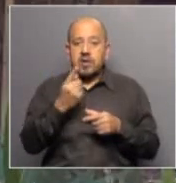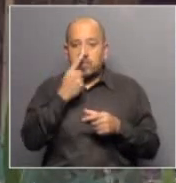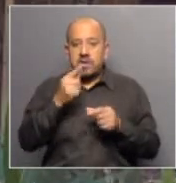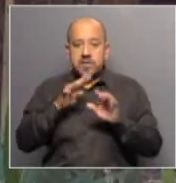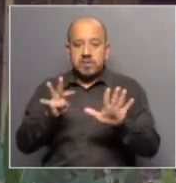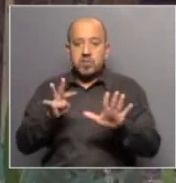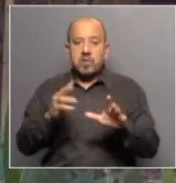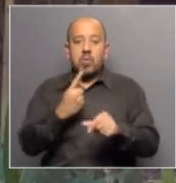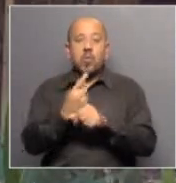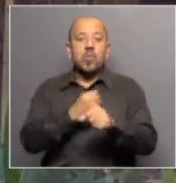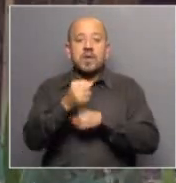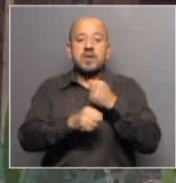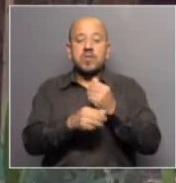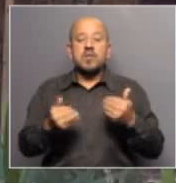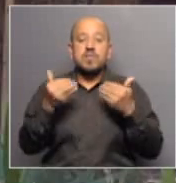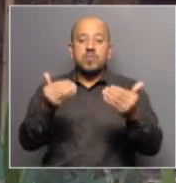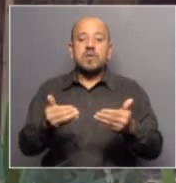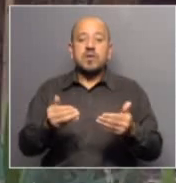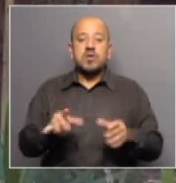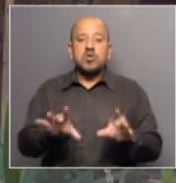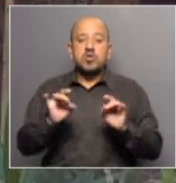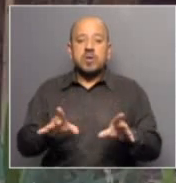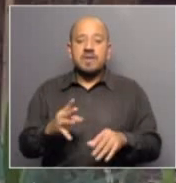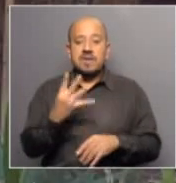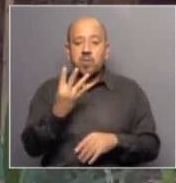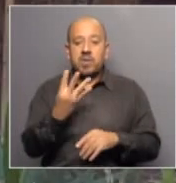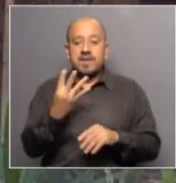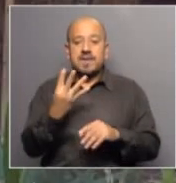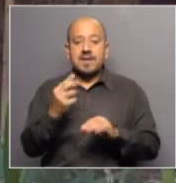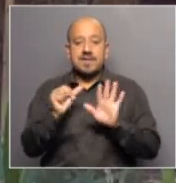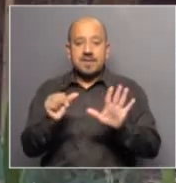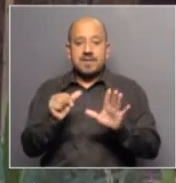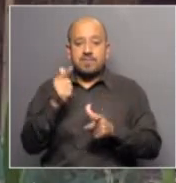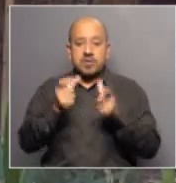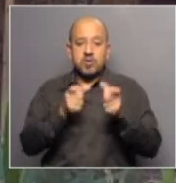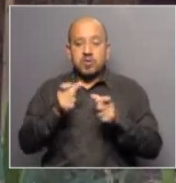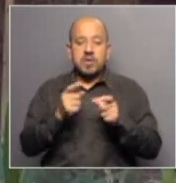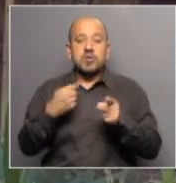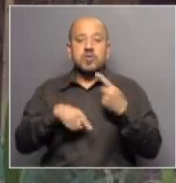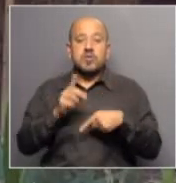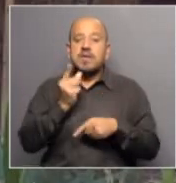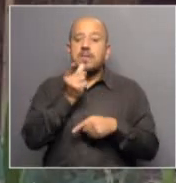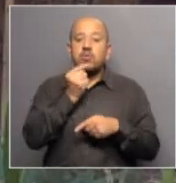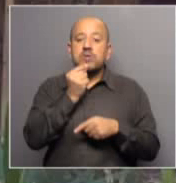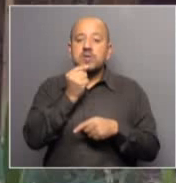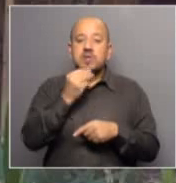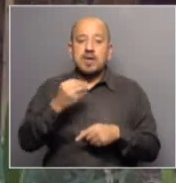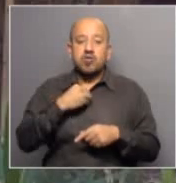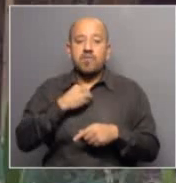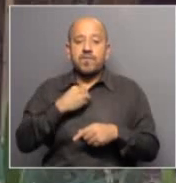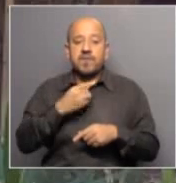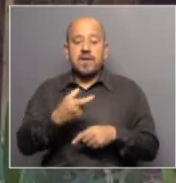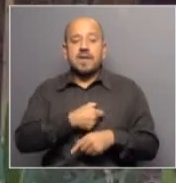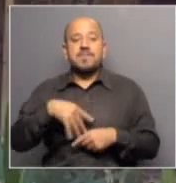2019, un año después de la regulación, fueron tan solo 46 personas. Ah. Esto está hablando de que la policía confía en su